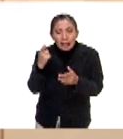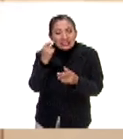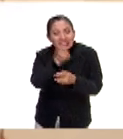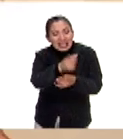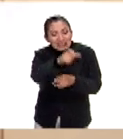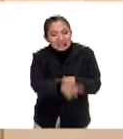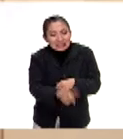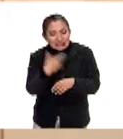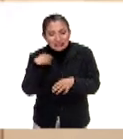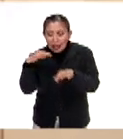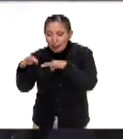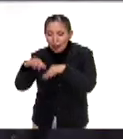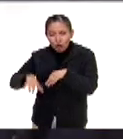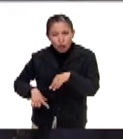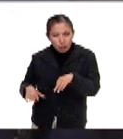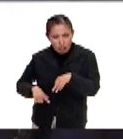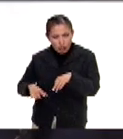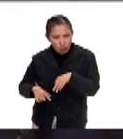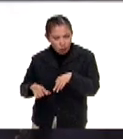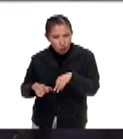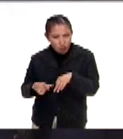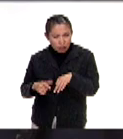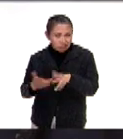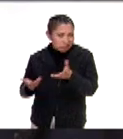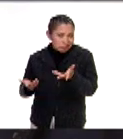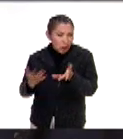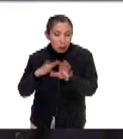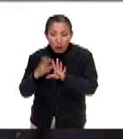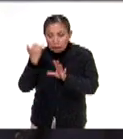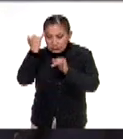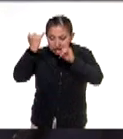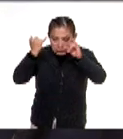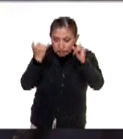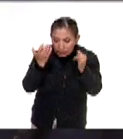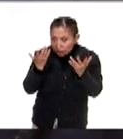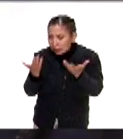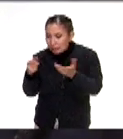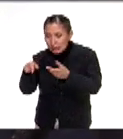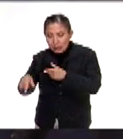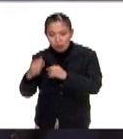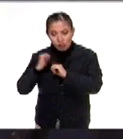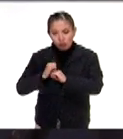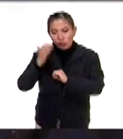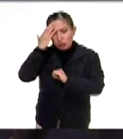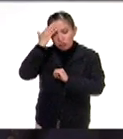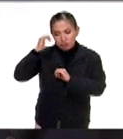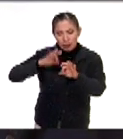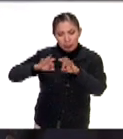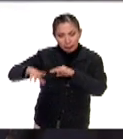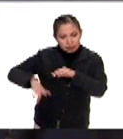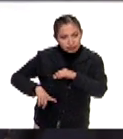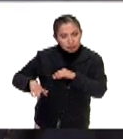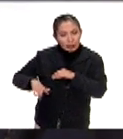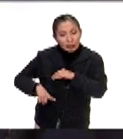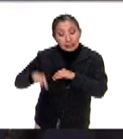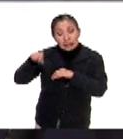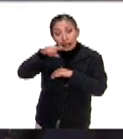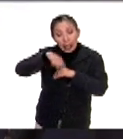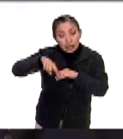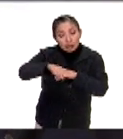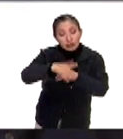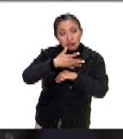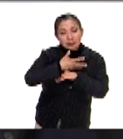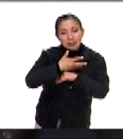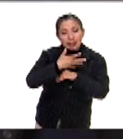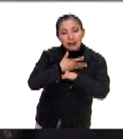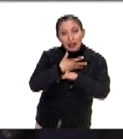papel del funcionario público, que era un creador que estaba en el puesto de un funcionario público, y ellos ocupan